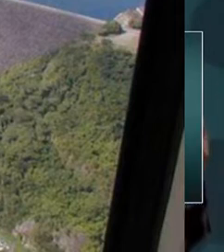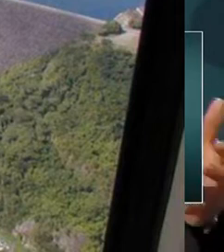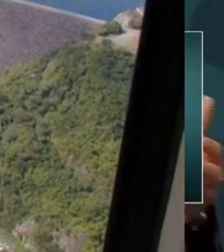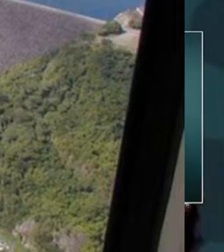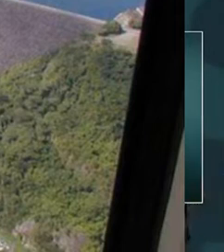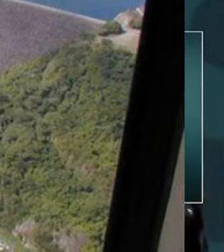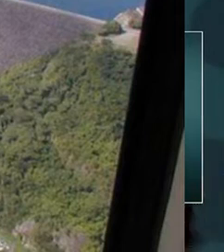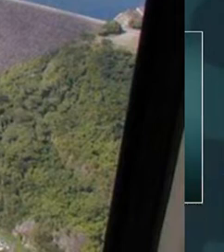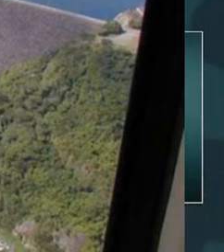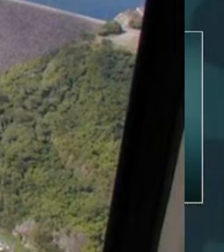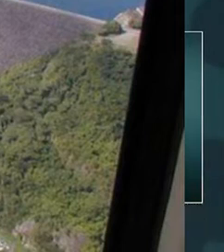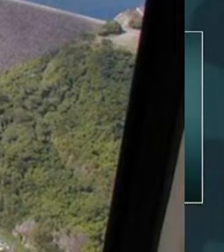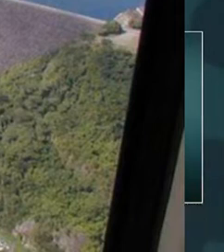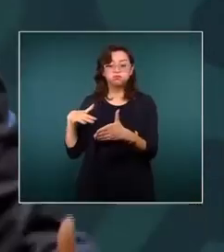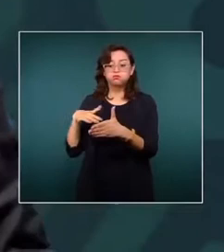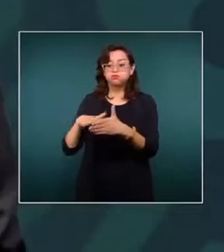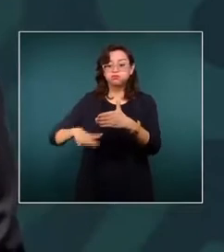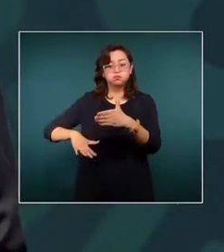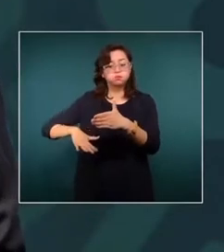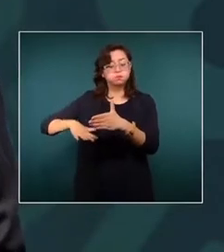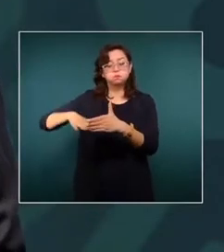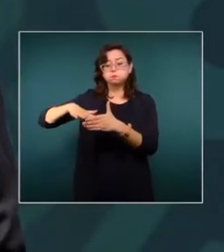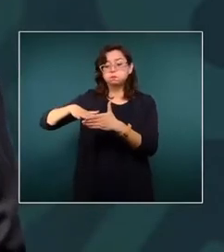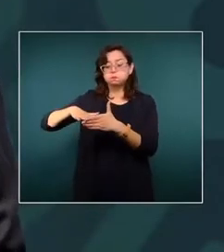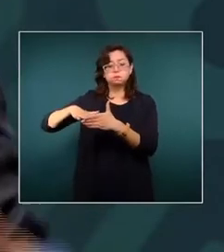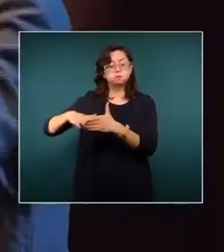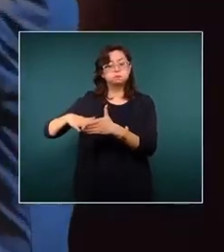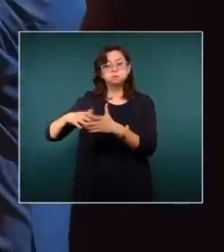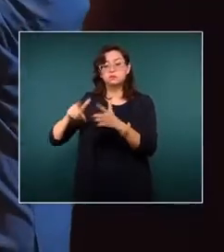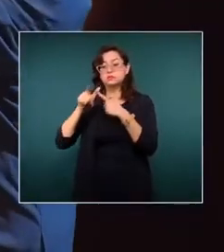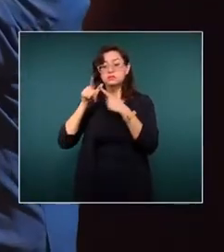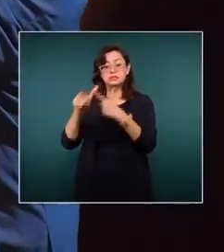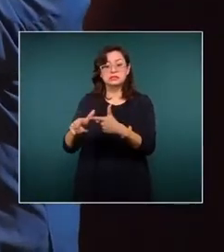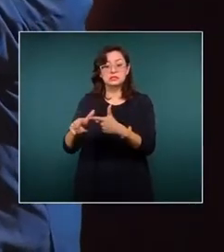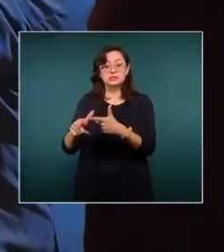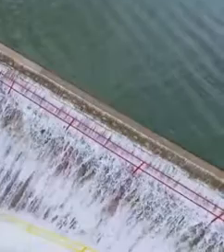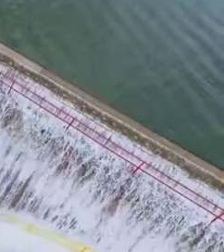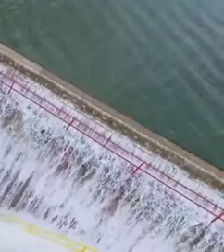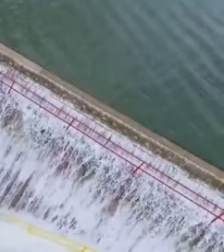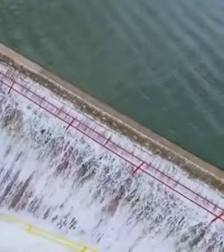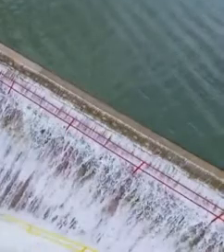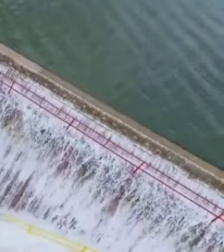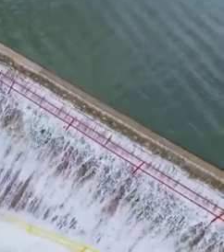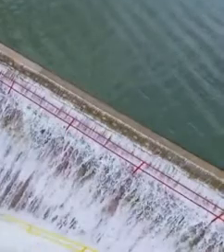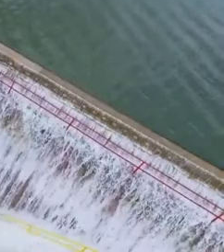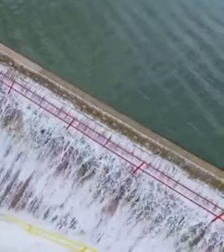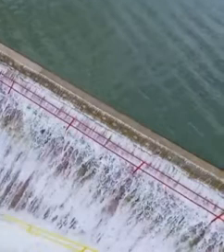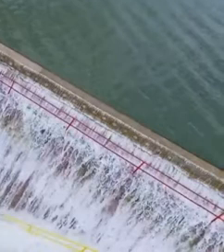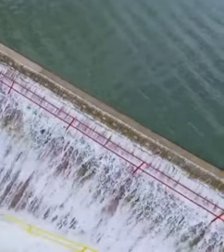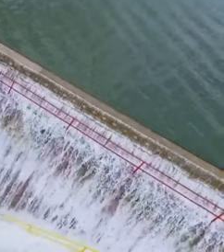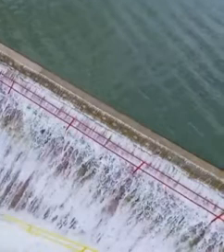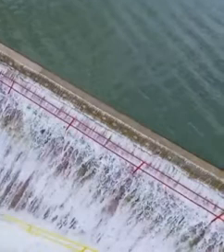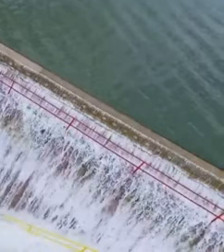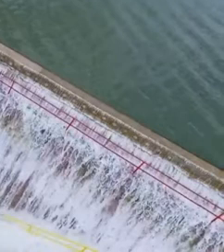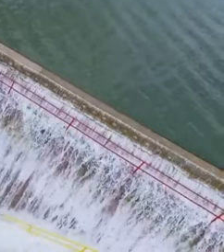llenos en el Grijalva, por eso se inundó Villahermosa hace algún tiempo,